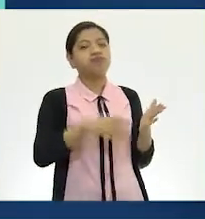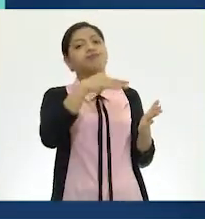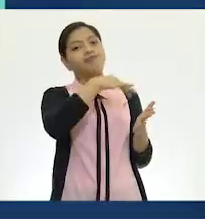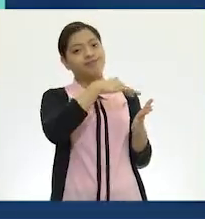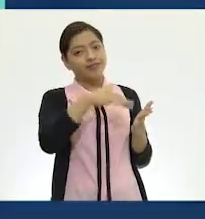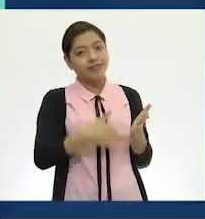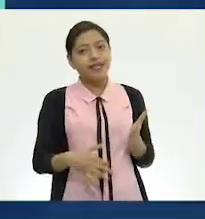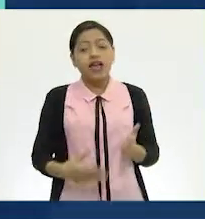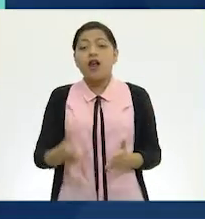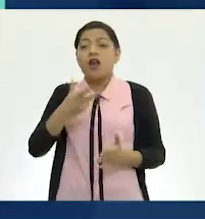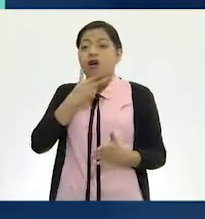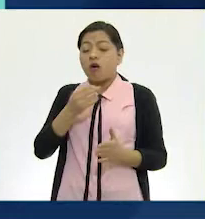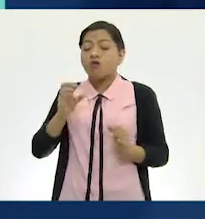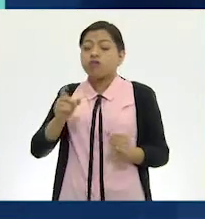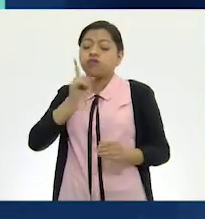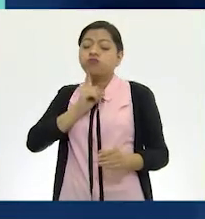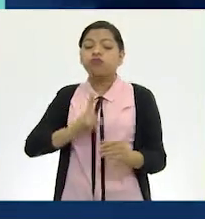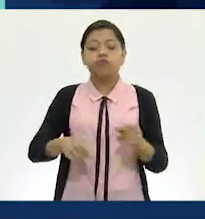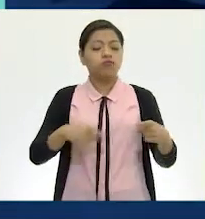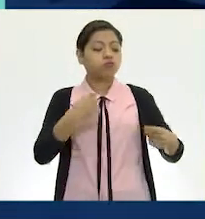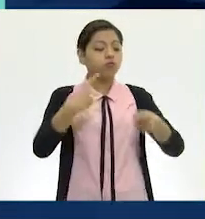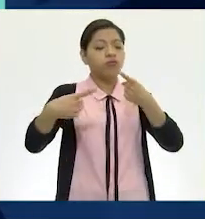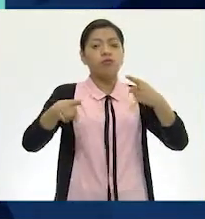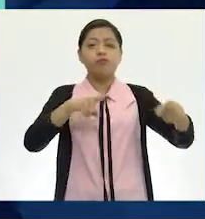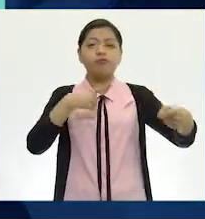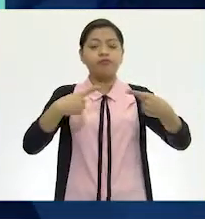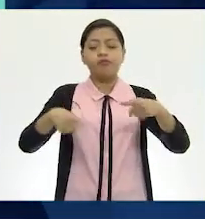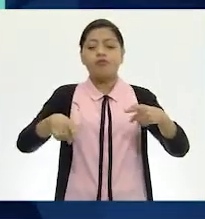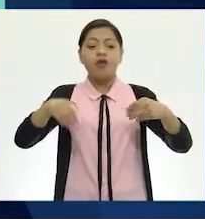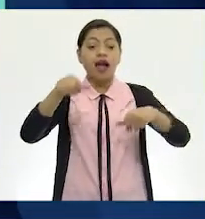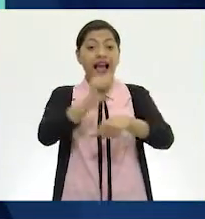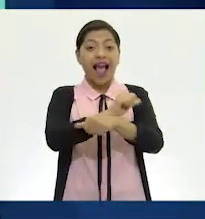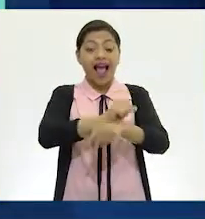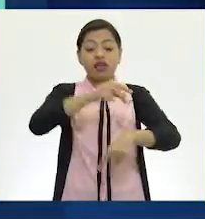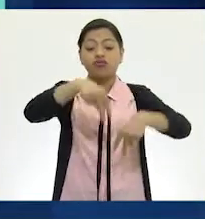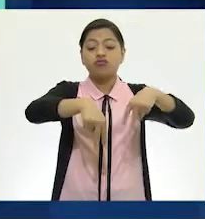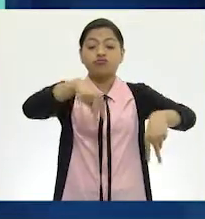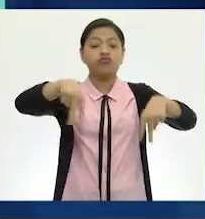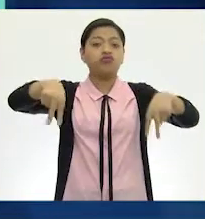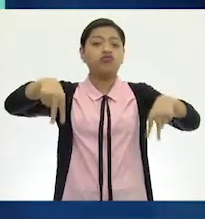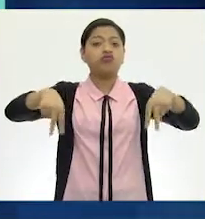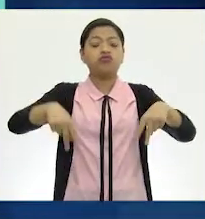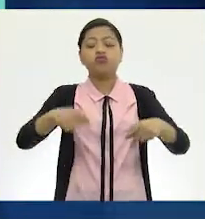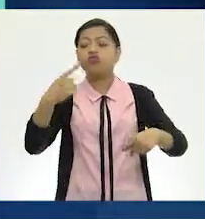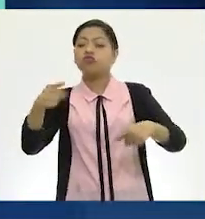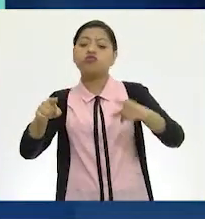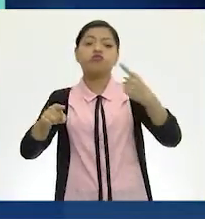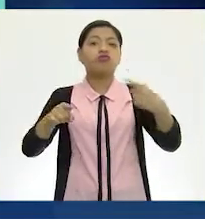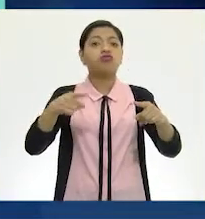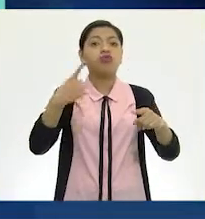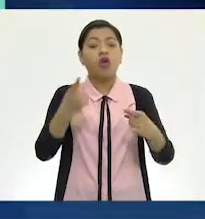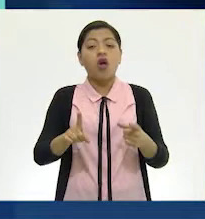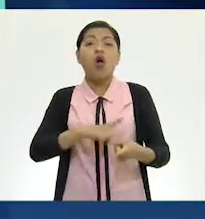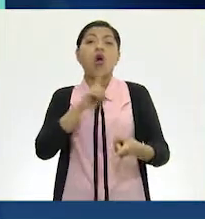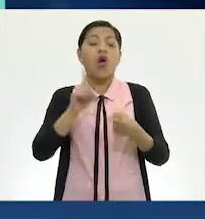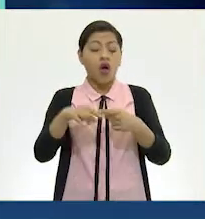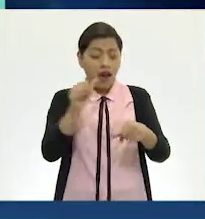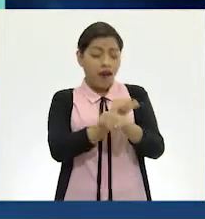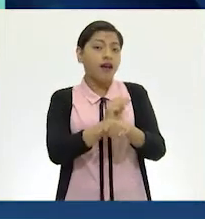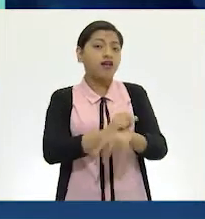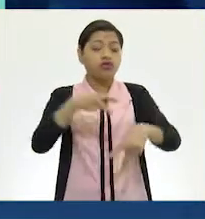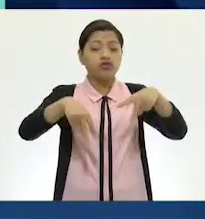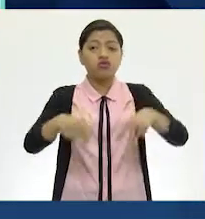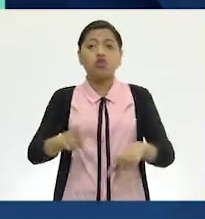un director realizará una puesta en escena. Es decir, la orquestación de las acciones con elementos como los actores,